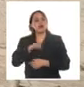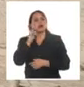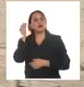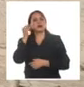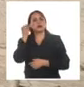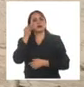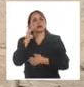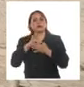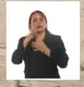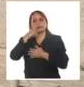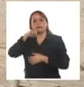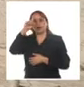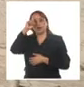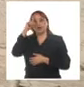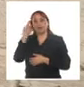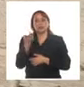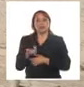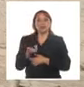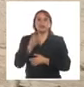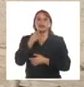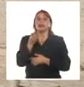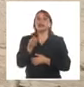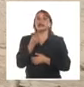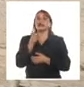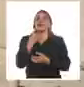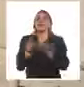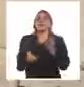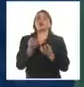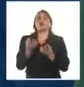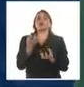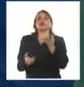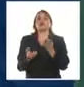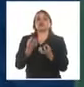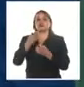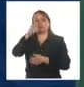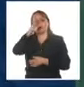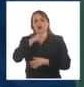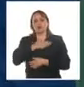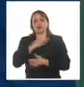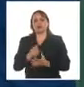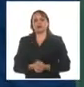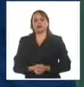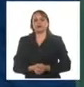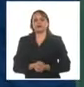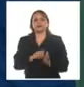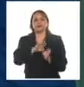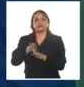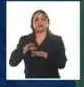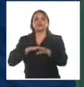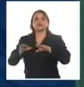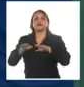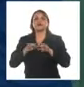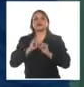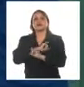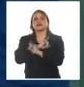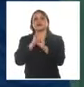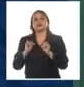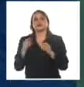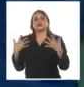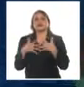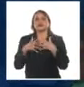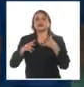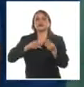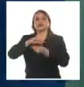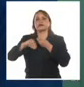licuado es el combustible para la cocción del cubano. La preparación e información relacionada con la modificación